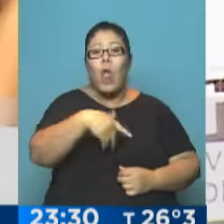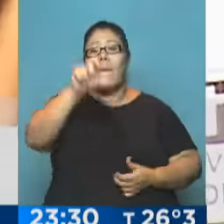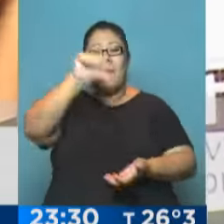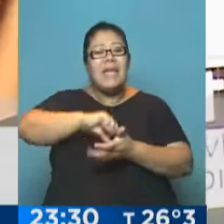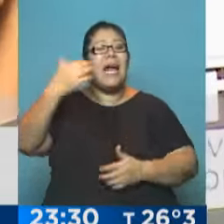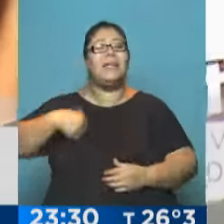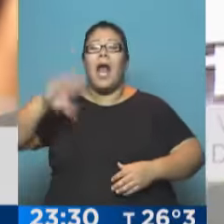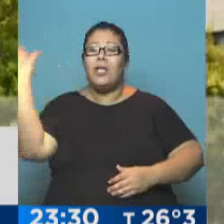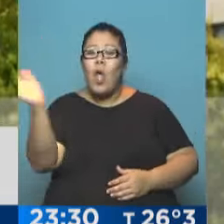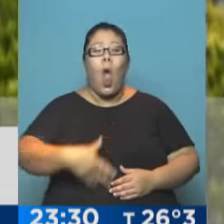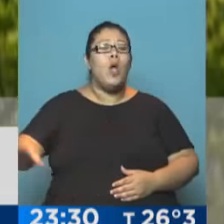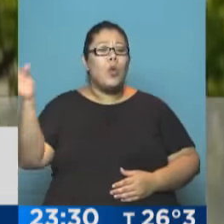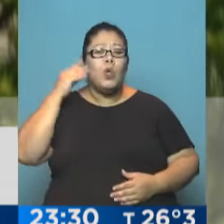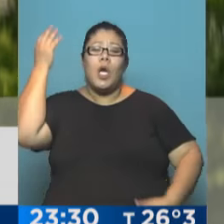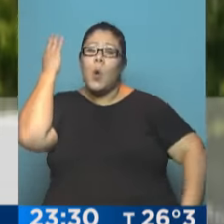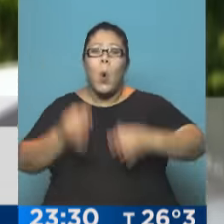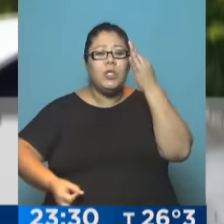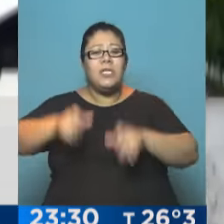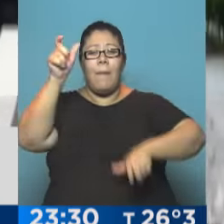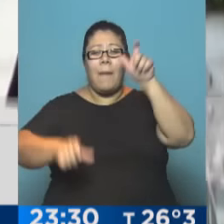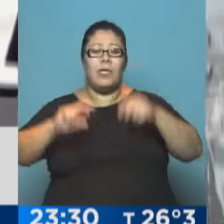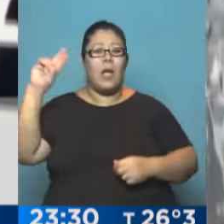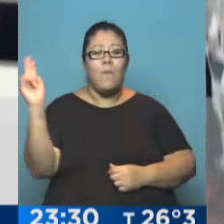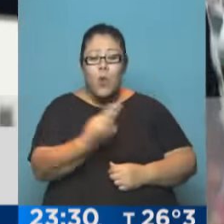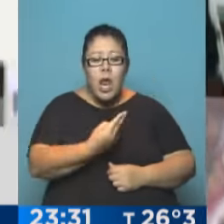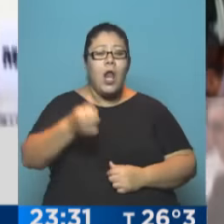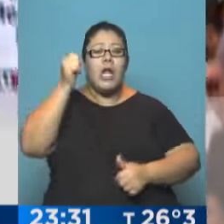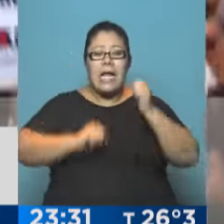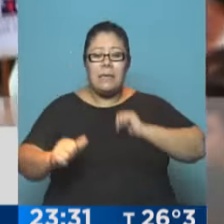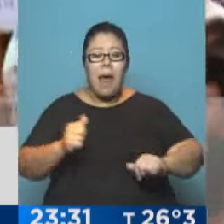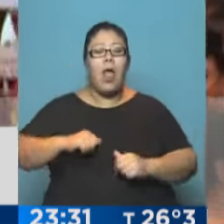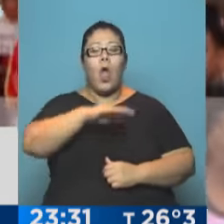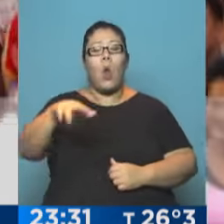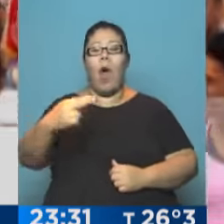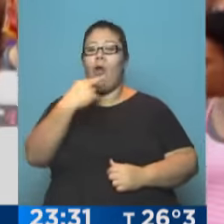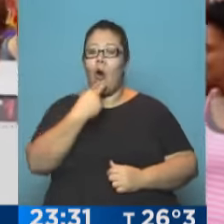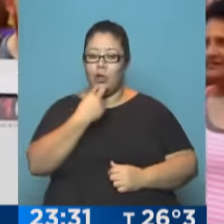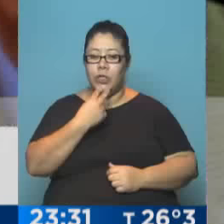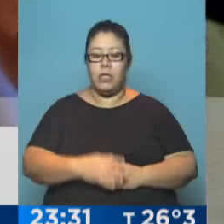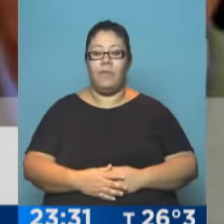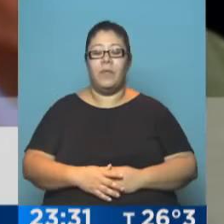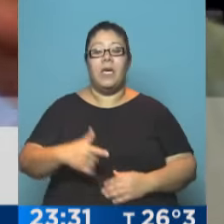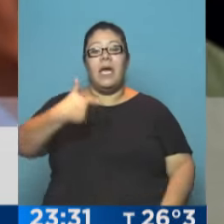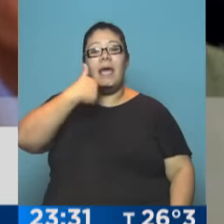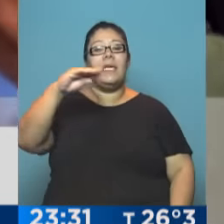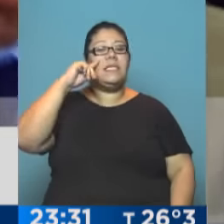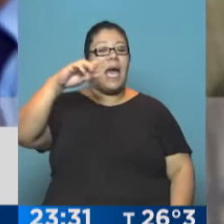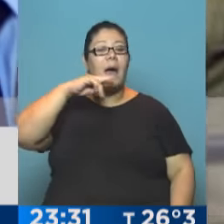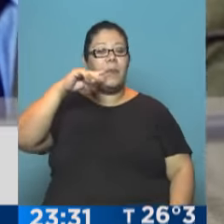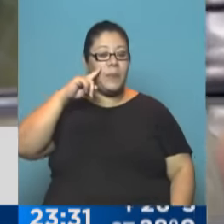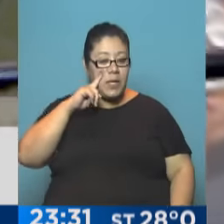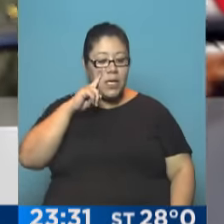país! ¡Justicia por los muertos y heridos de ONCE! Condenar a Juan Pablo Schiavi a la pena de 8 años de prisión.